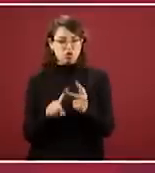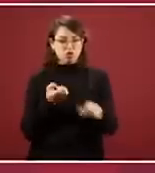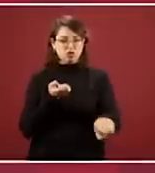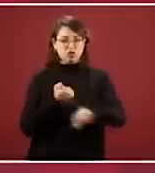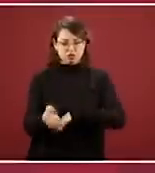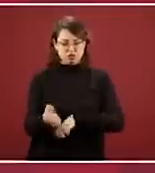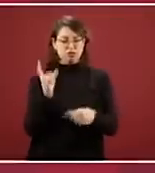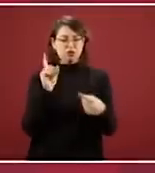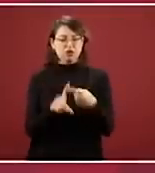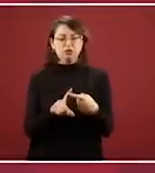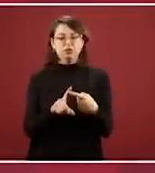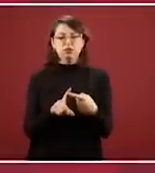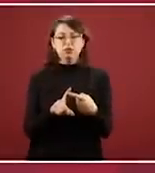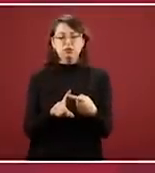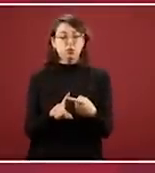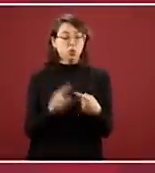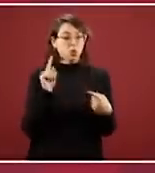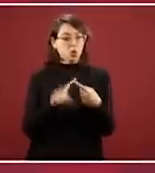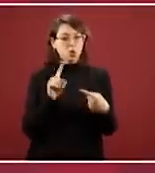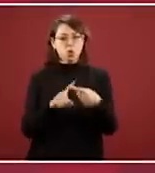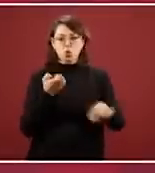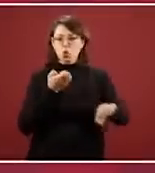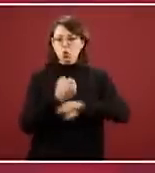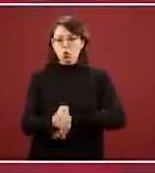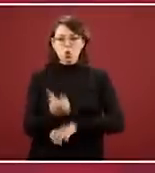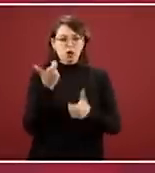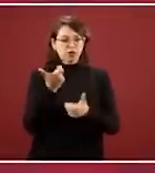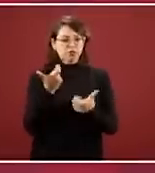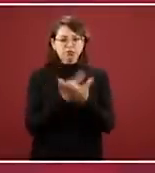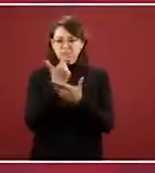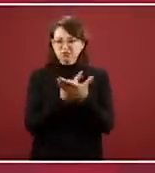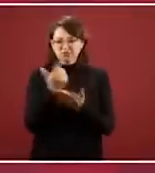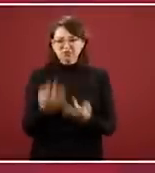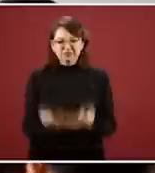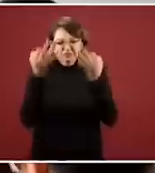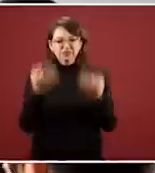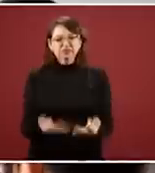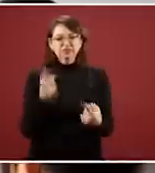estados. Uno que es ejemplar en el manejo de sus finanzas,